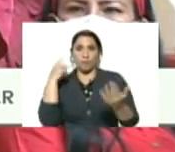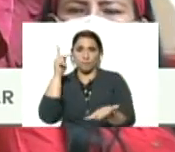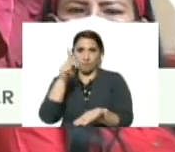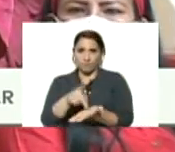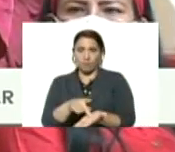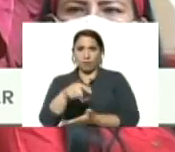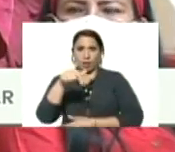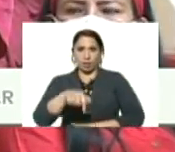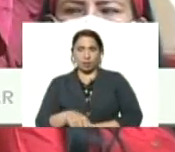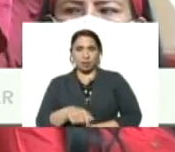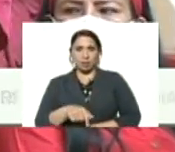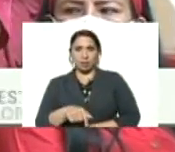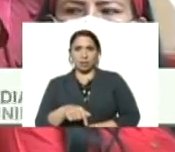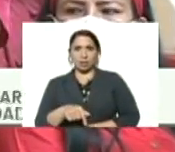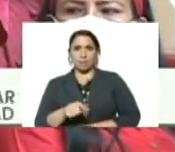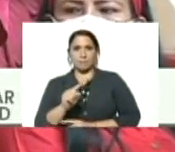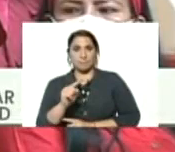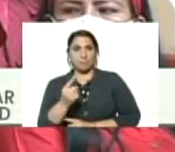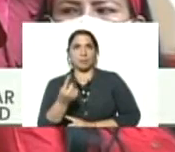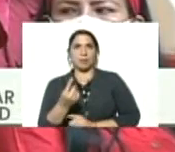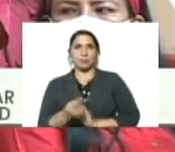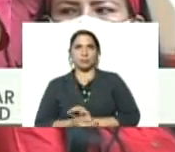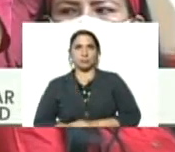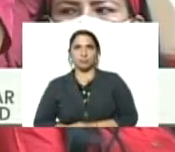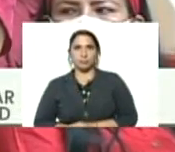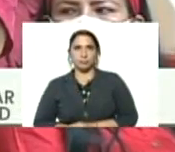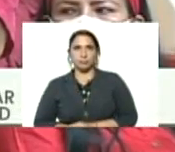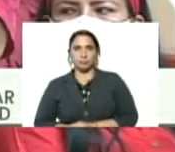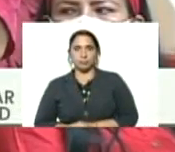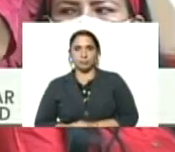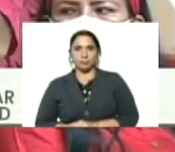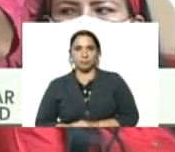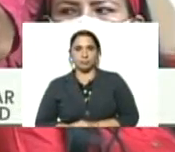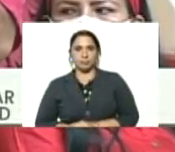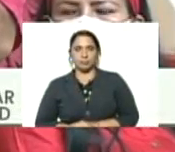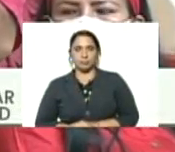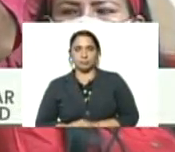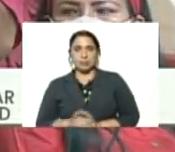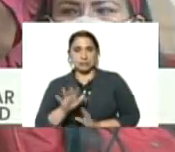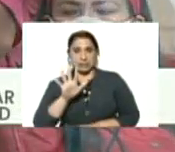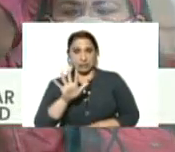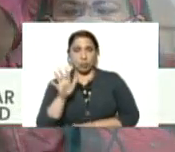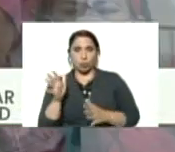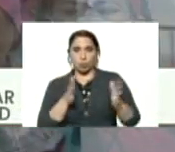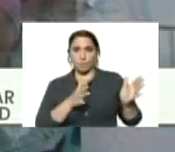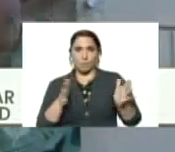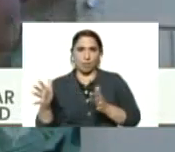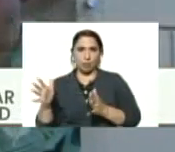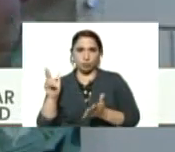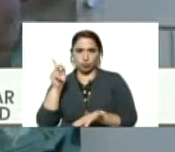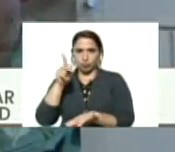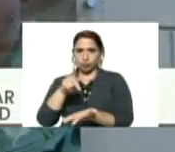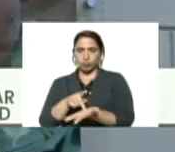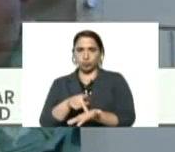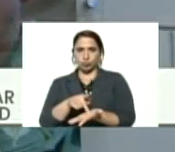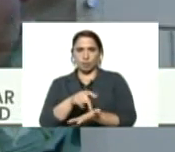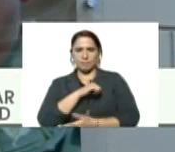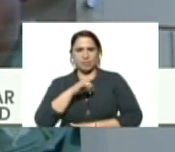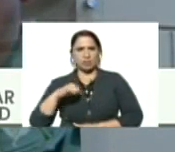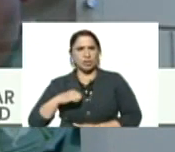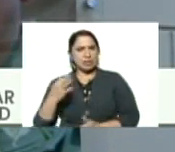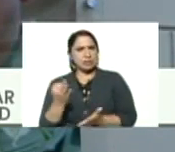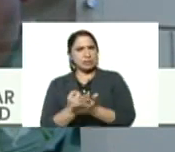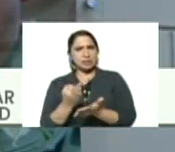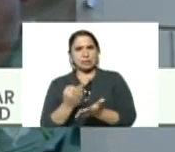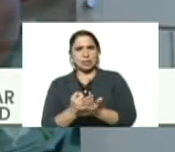un 5, o el primero. Primero, un 5 de marzo. En lo personal siempre me gustaba